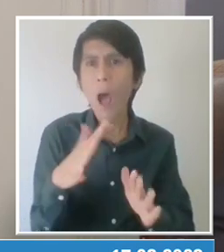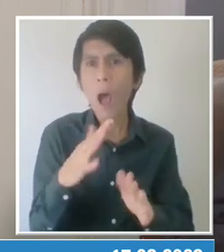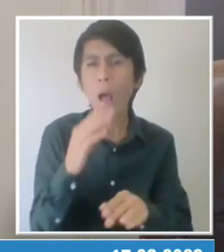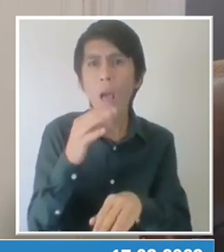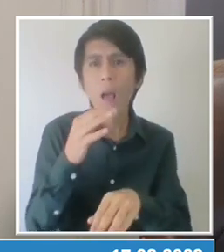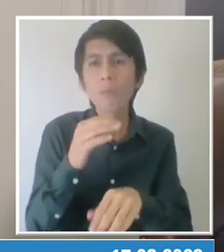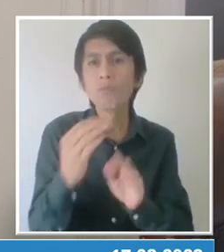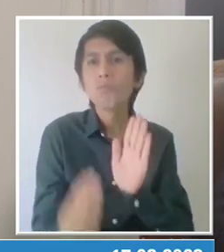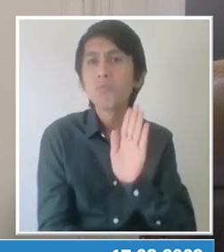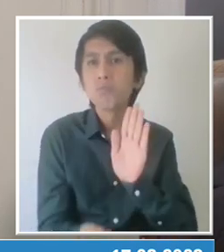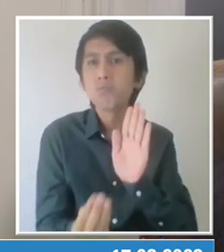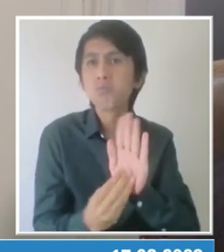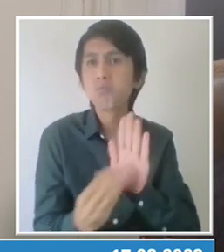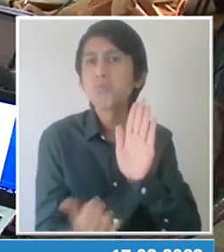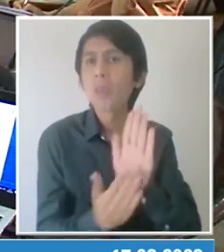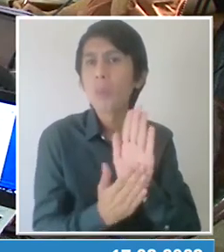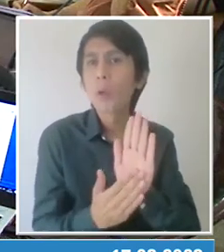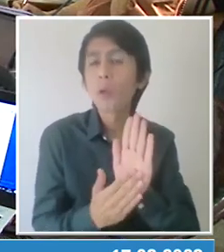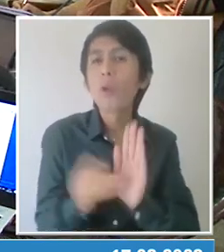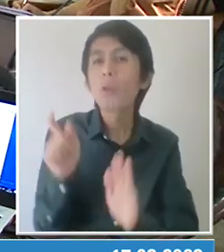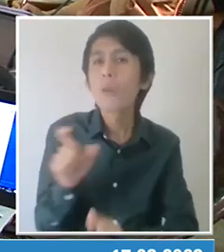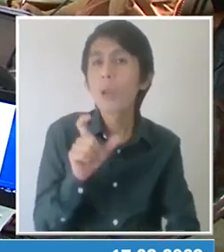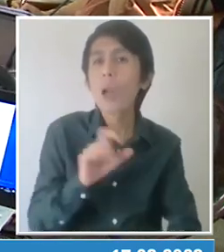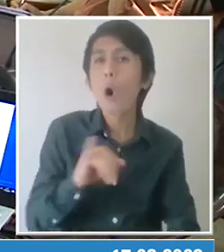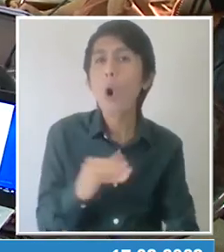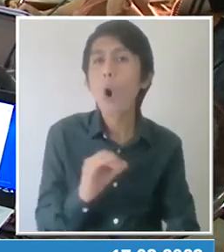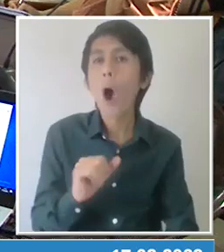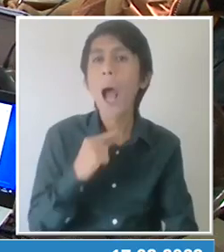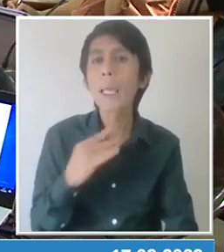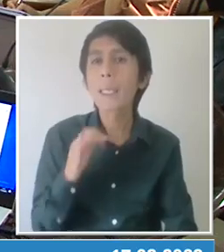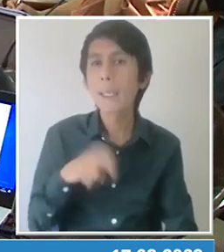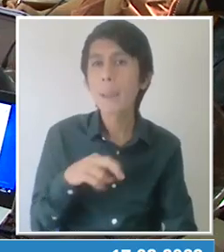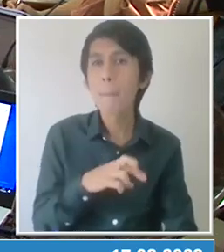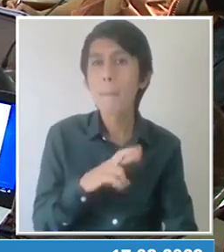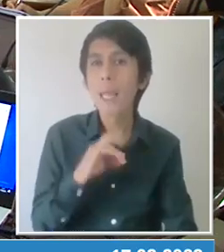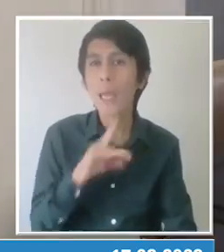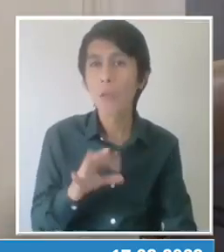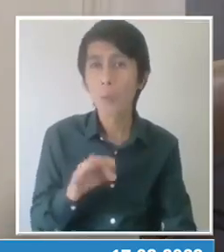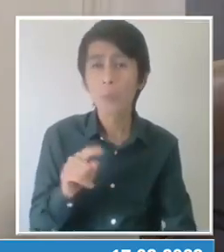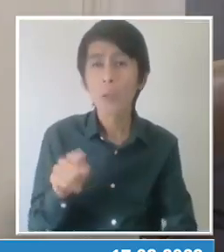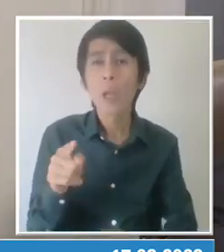La Carta de 1925 tenía un preámbulo invocando el nombre de Dios